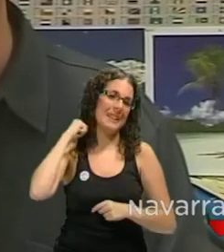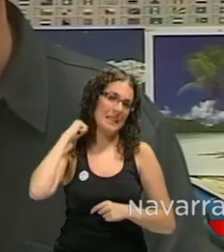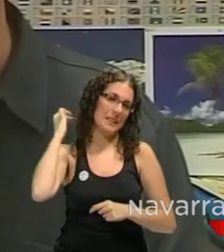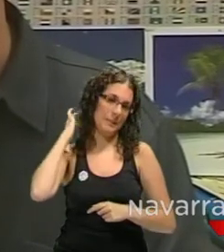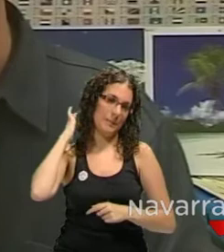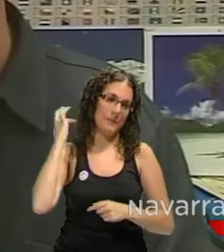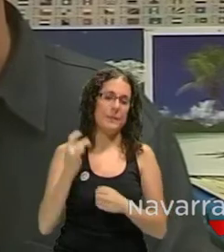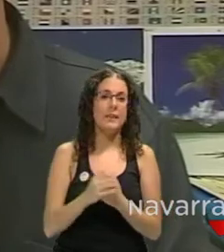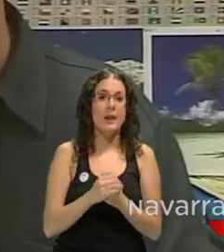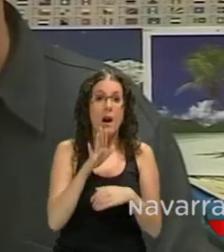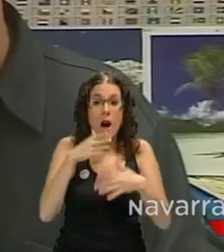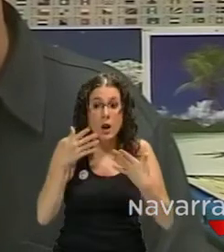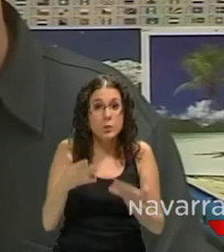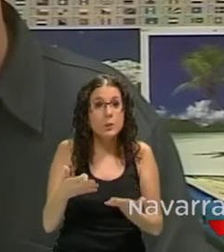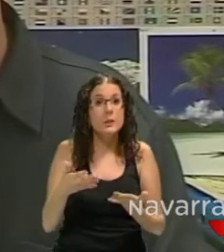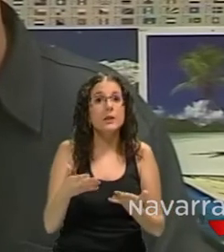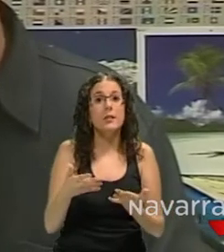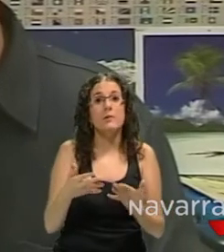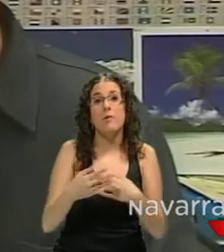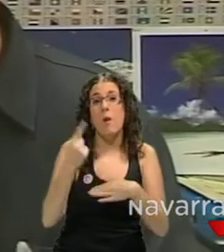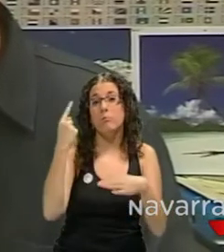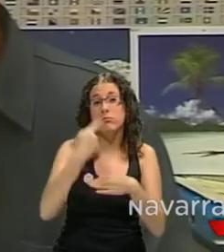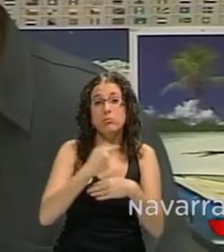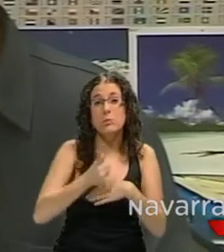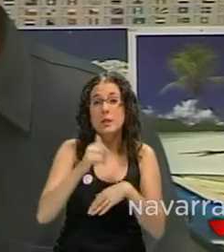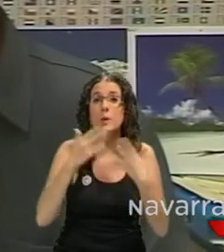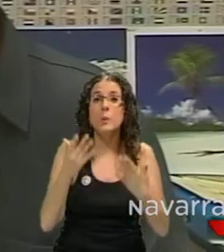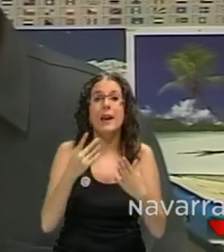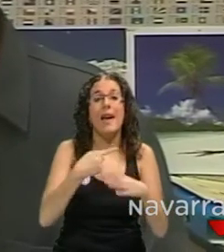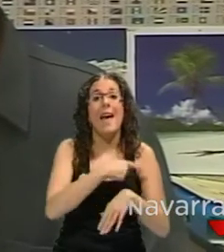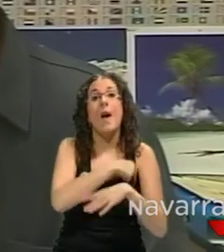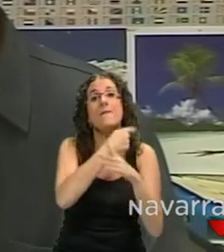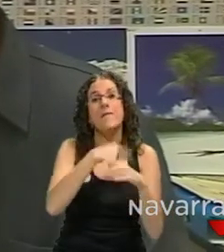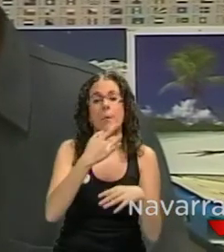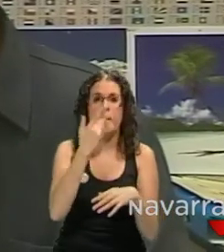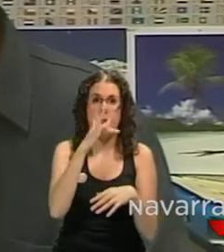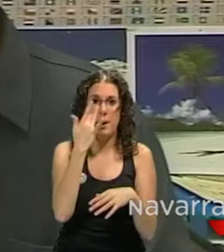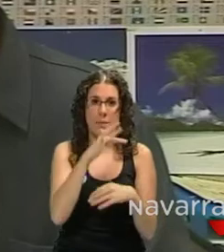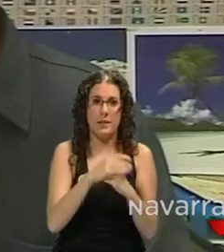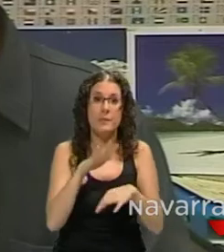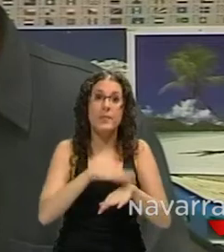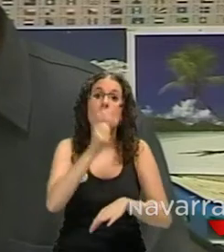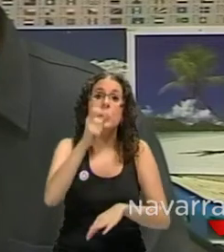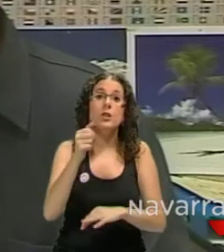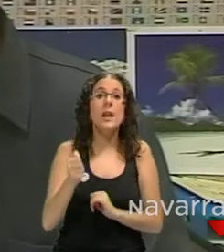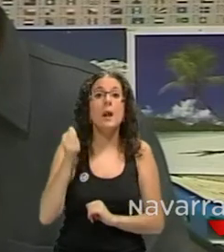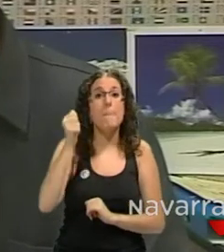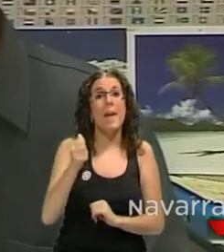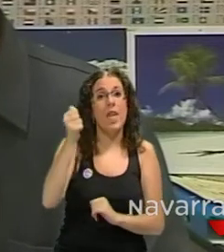amarilla. Para viajeros peregrinos a la Meca, en la época de